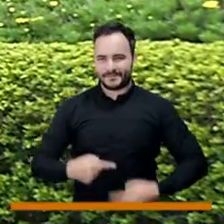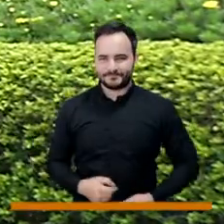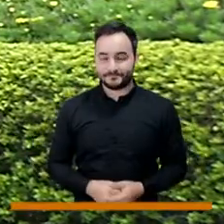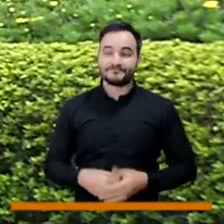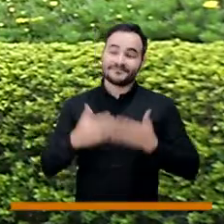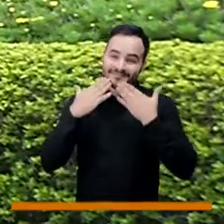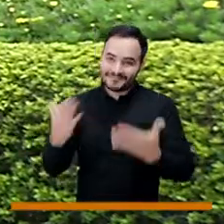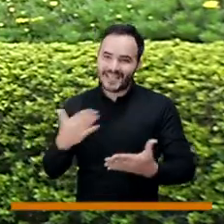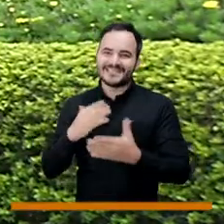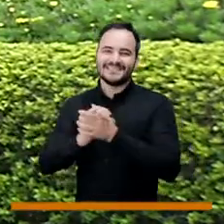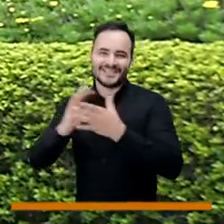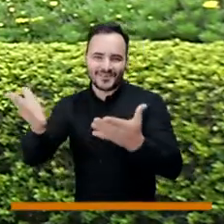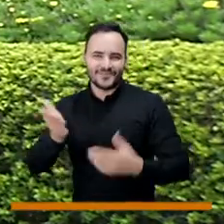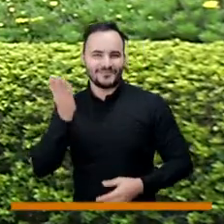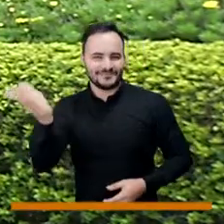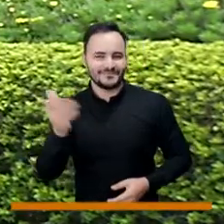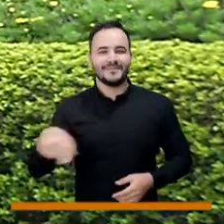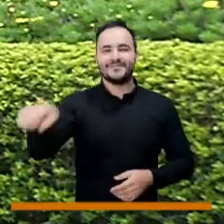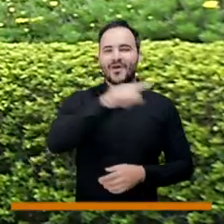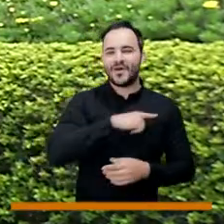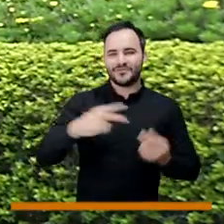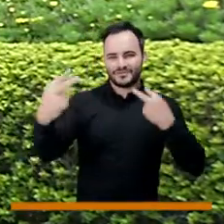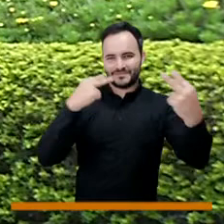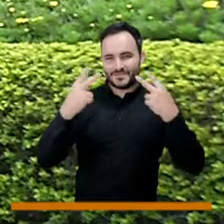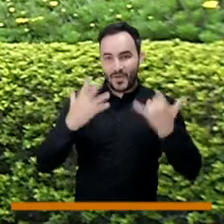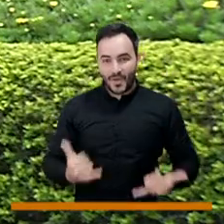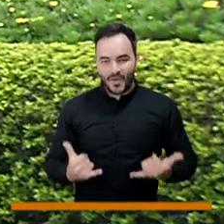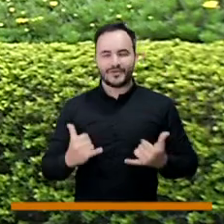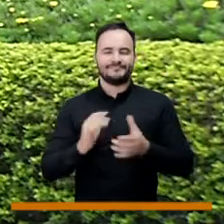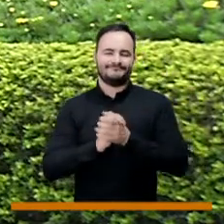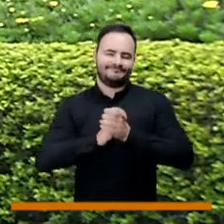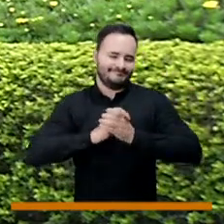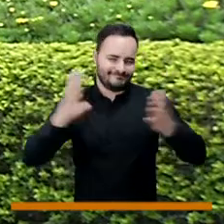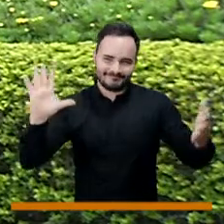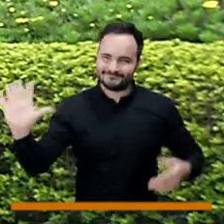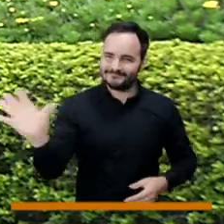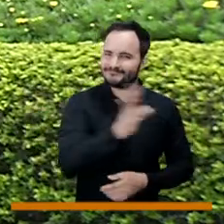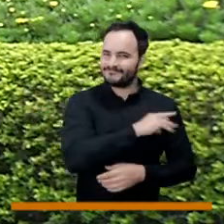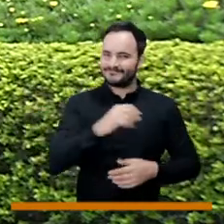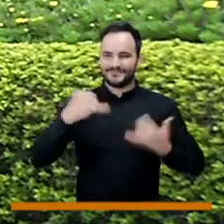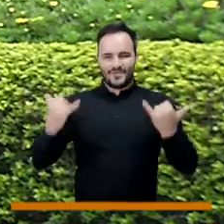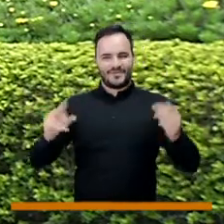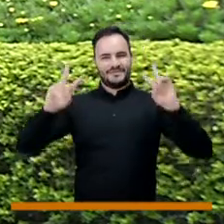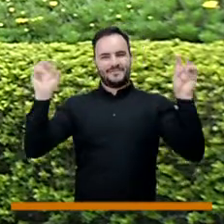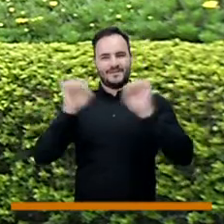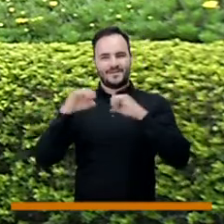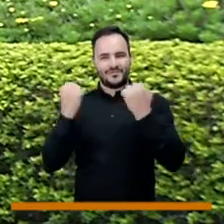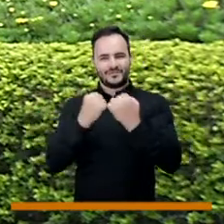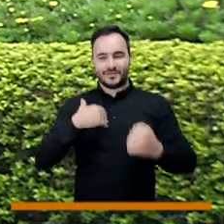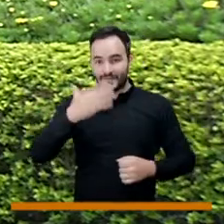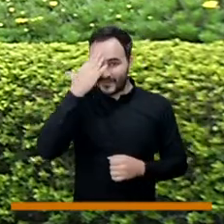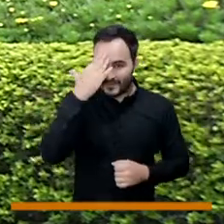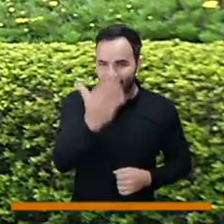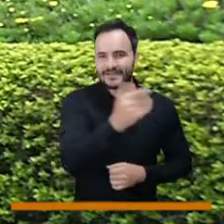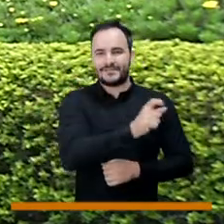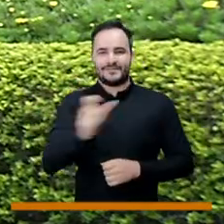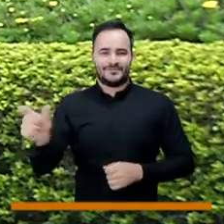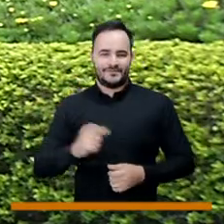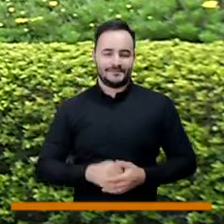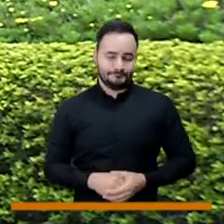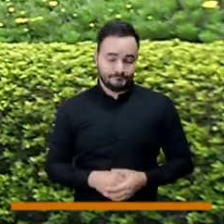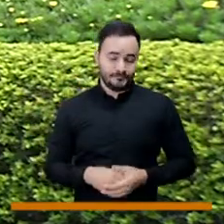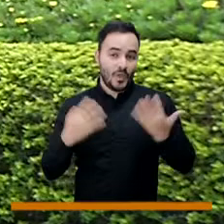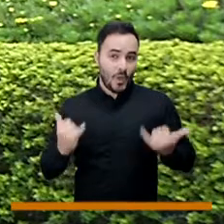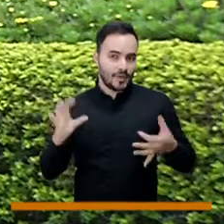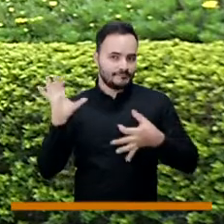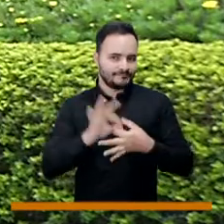para la consejal natal y vélez para todos nuestros televidentes que sintonizan a esta hora de frente a la gente y precisamente les tenemos una